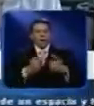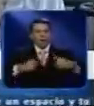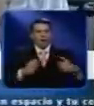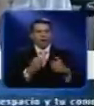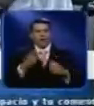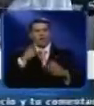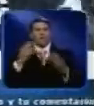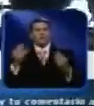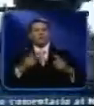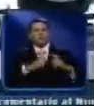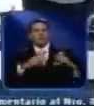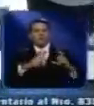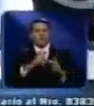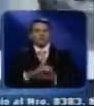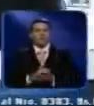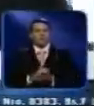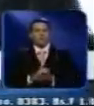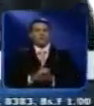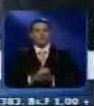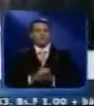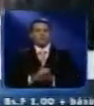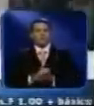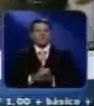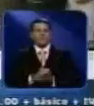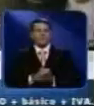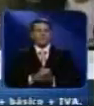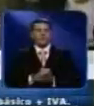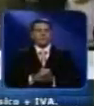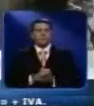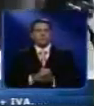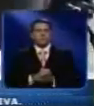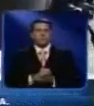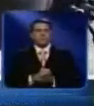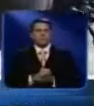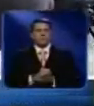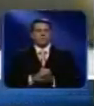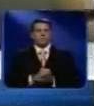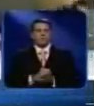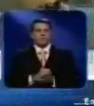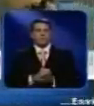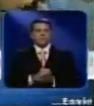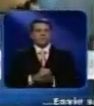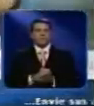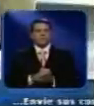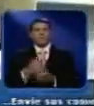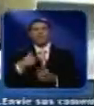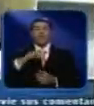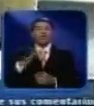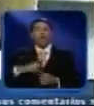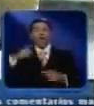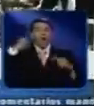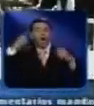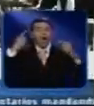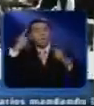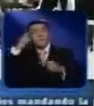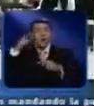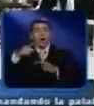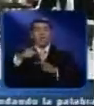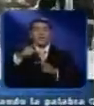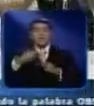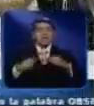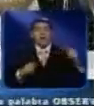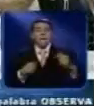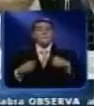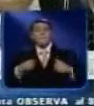lleno de mucho romance. Yo estoy loca, loca, loca. Yo estoy loquito por ti.